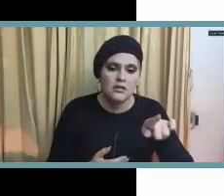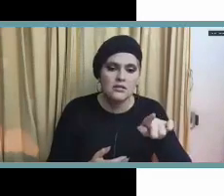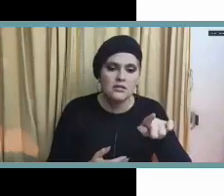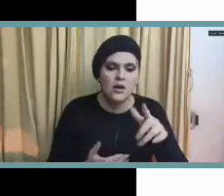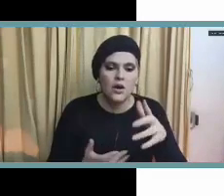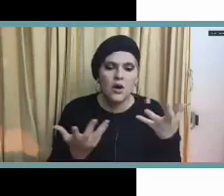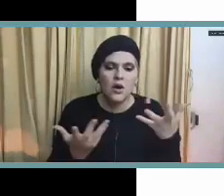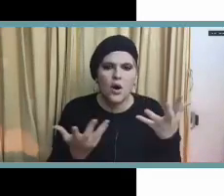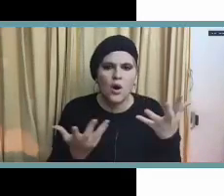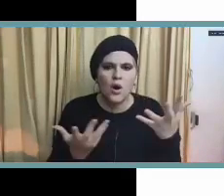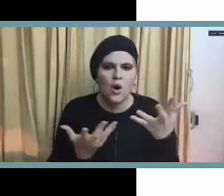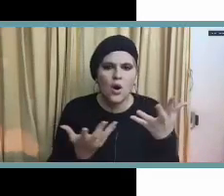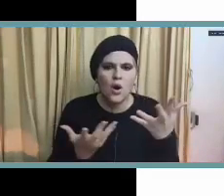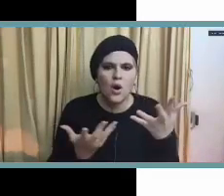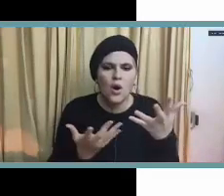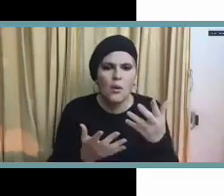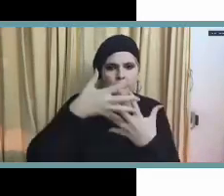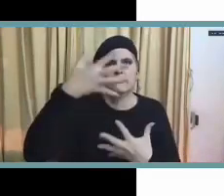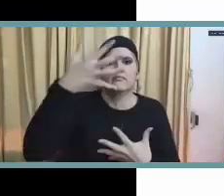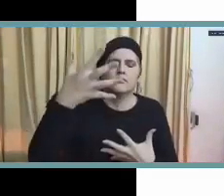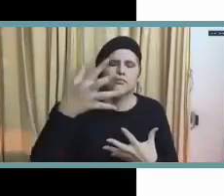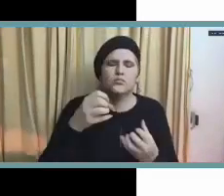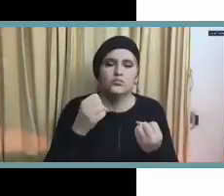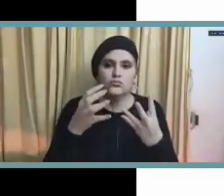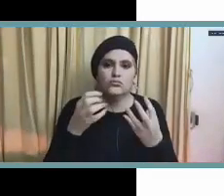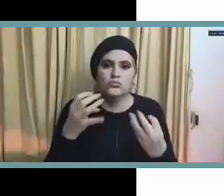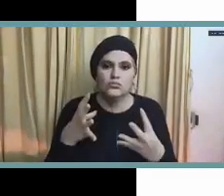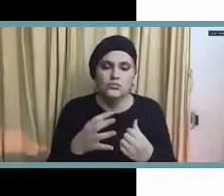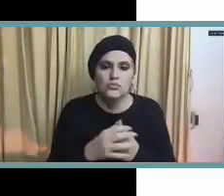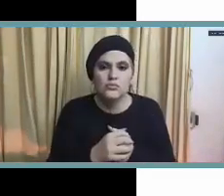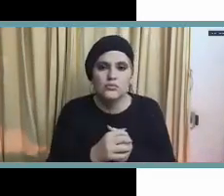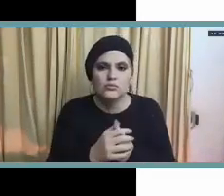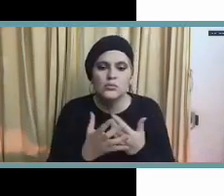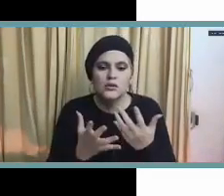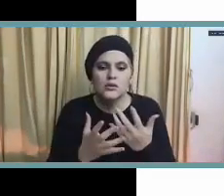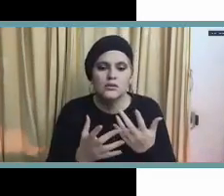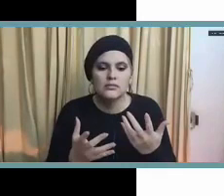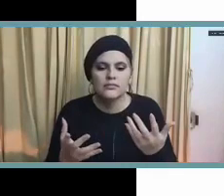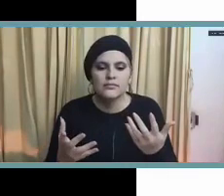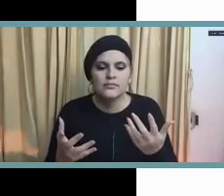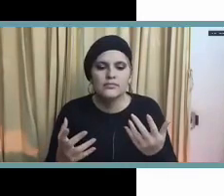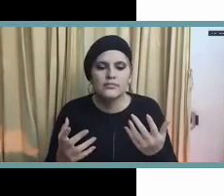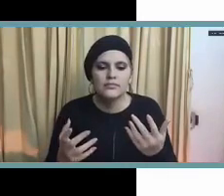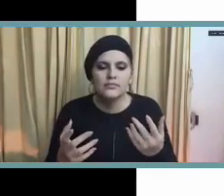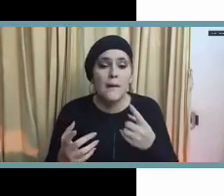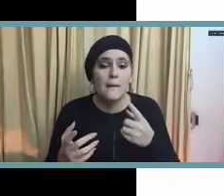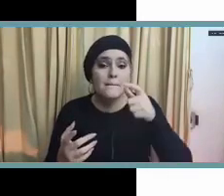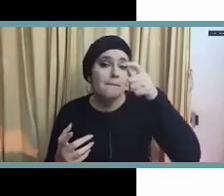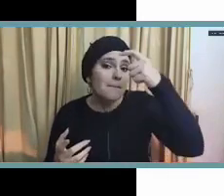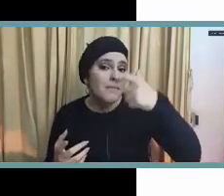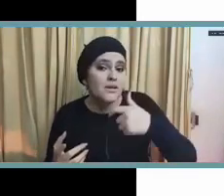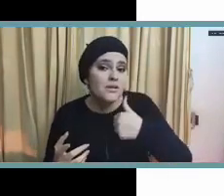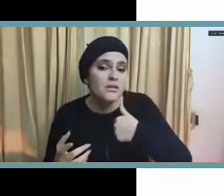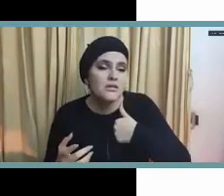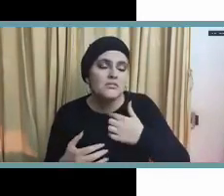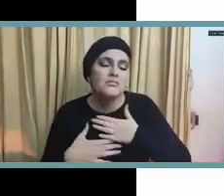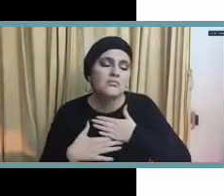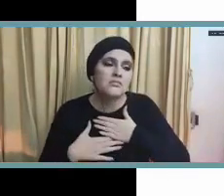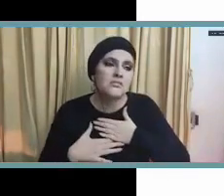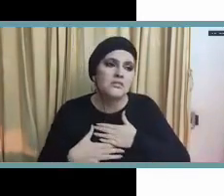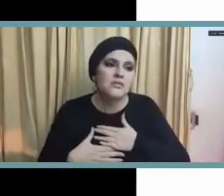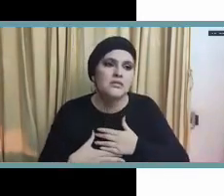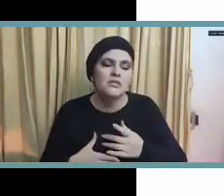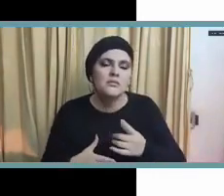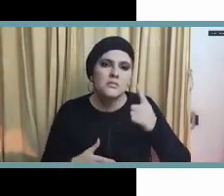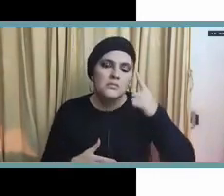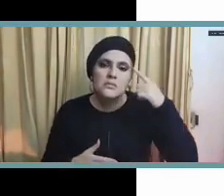qué? Porque el efecto placebo en los seres humanos y también en